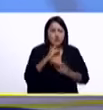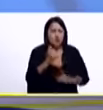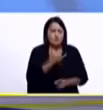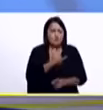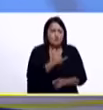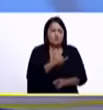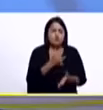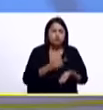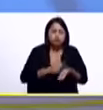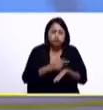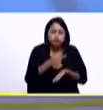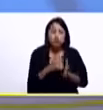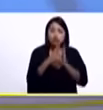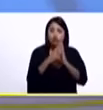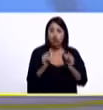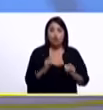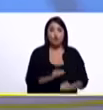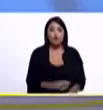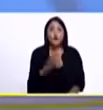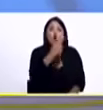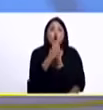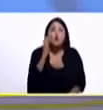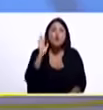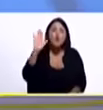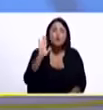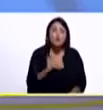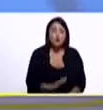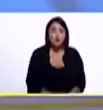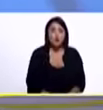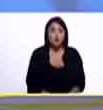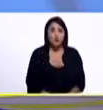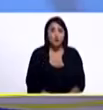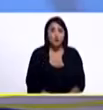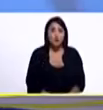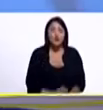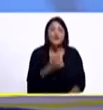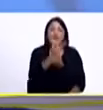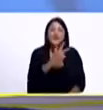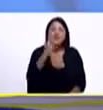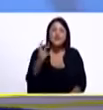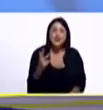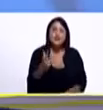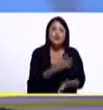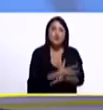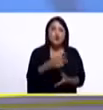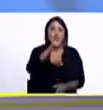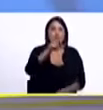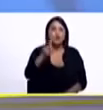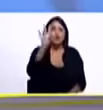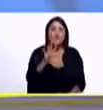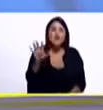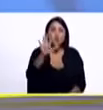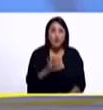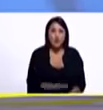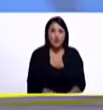lo hicimos por compromiso constitucional con 33 millones de venezolanos,